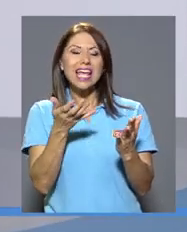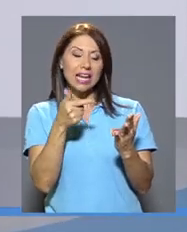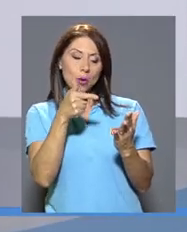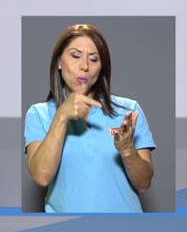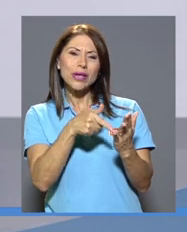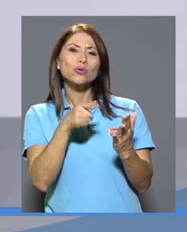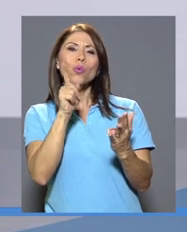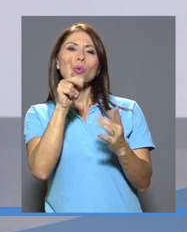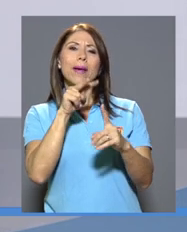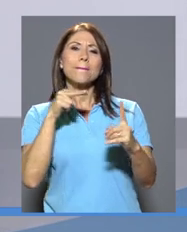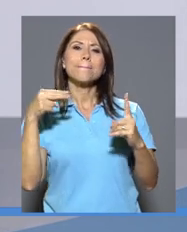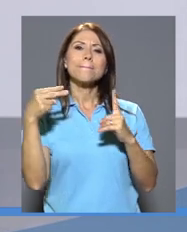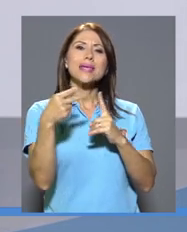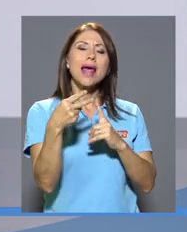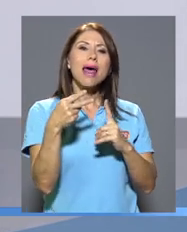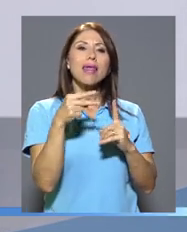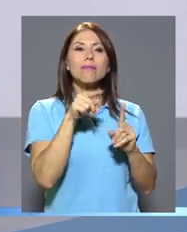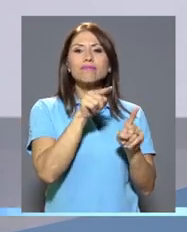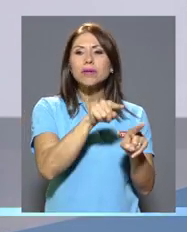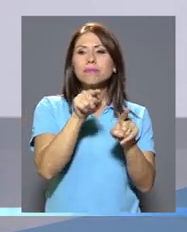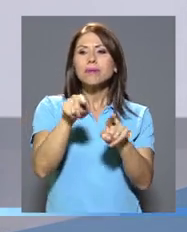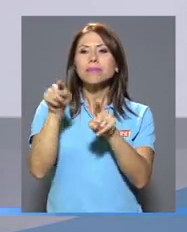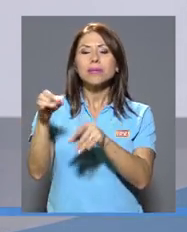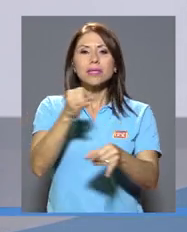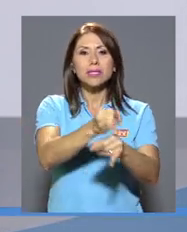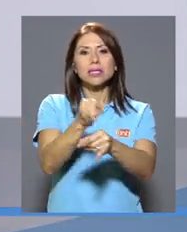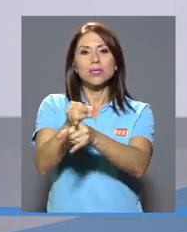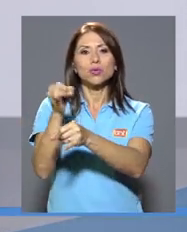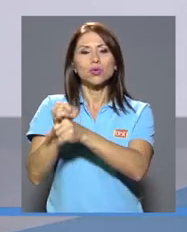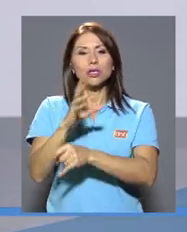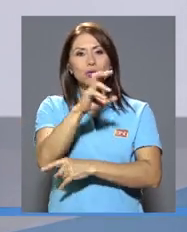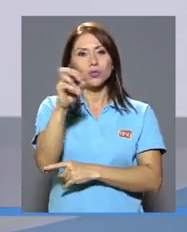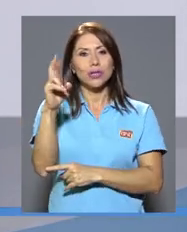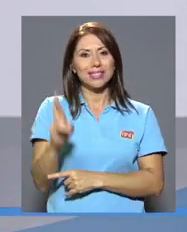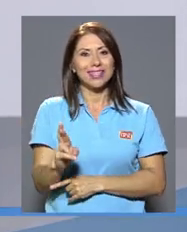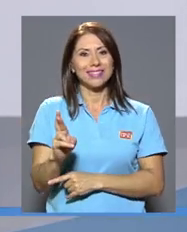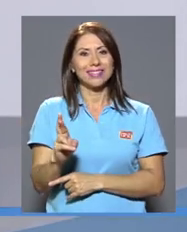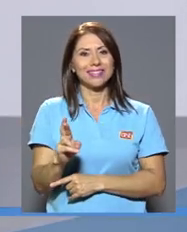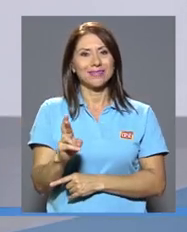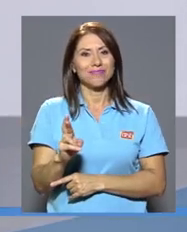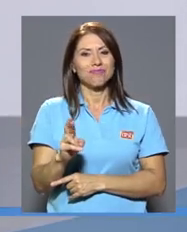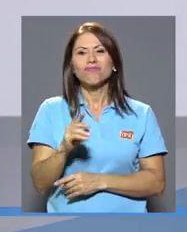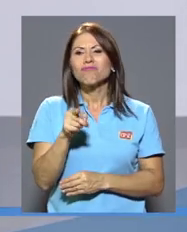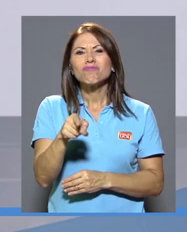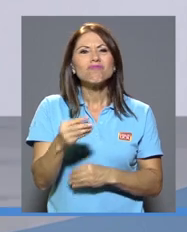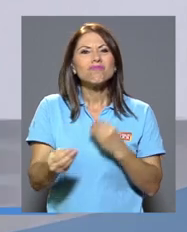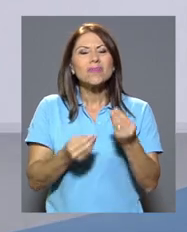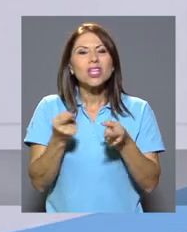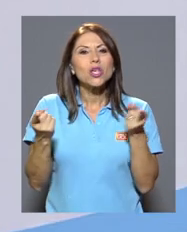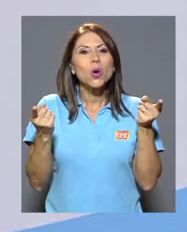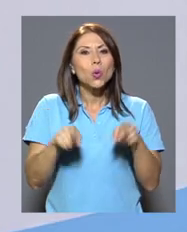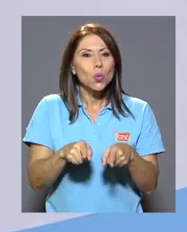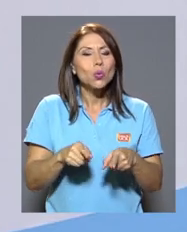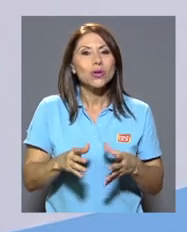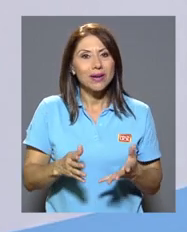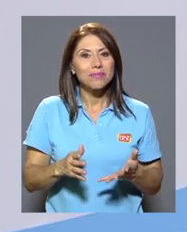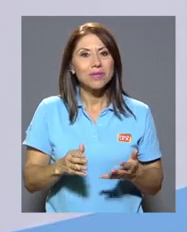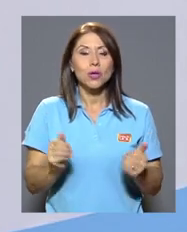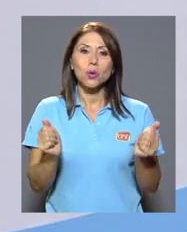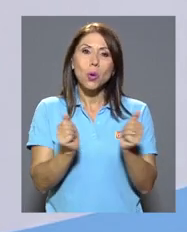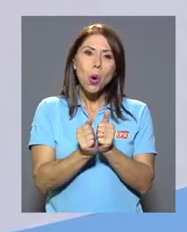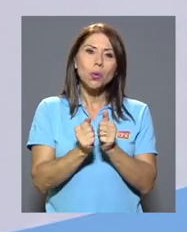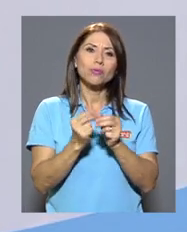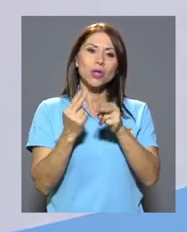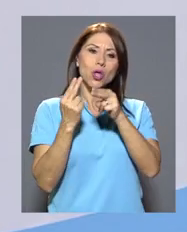mirada de las instituciones costarricenses desde el punto de vista de lo que ocurre a propósito de los nombramientos